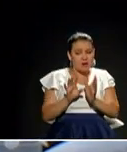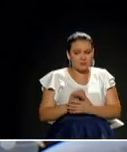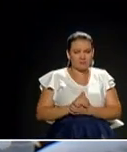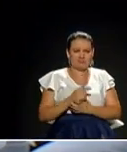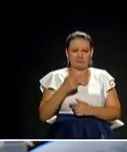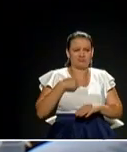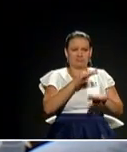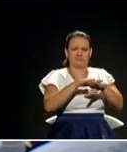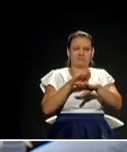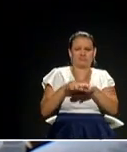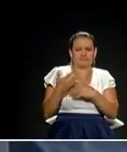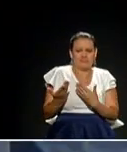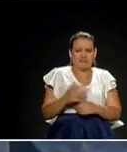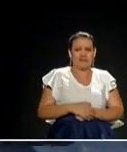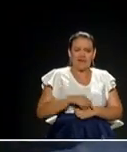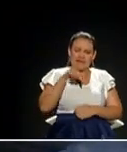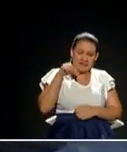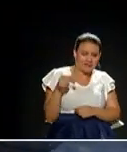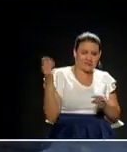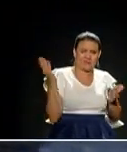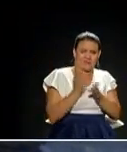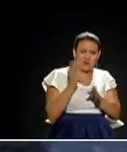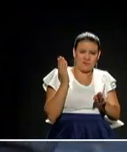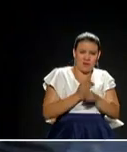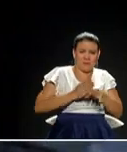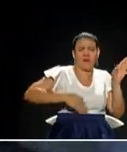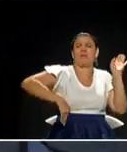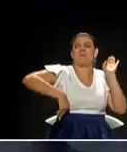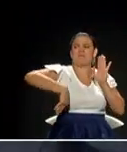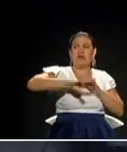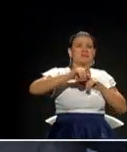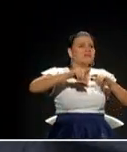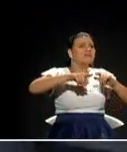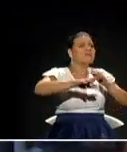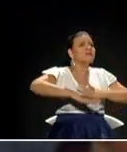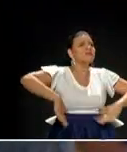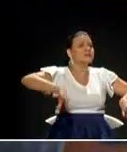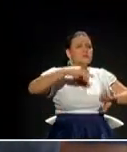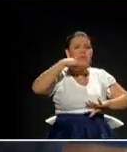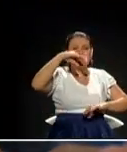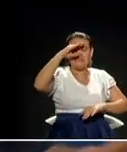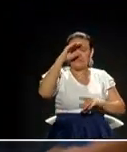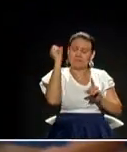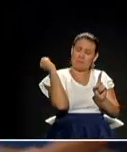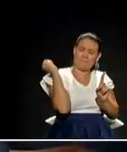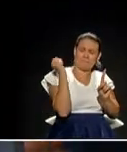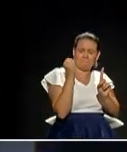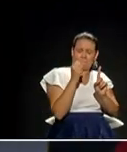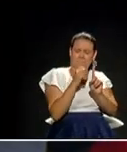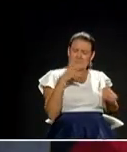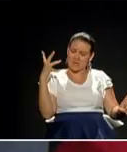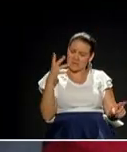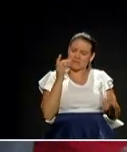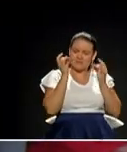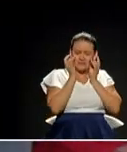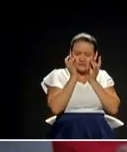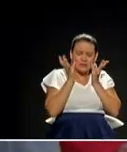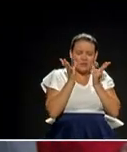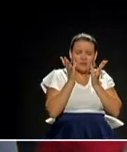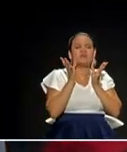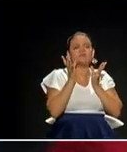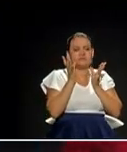que hay que el problema más grande que tiene la ciudad el delito que más impacto tiene indudablemente es la extorsión